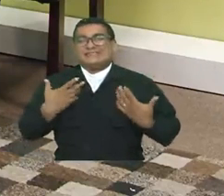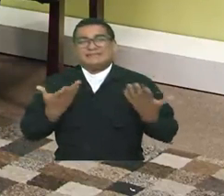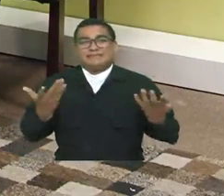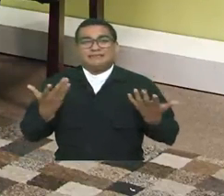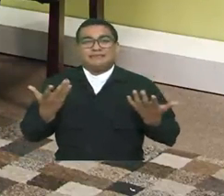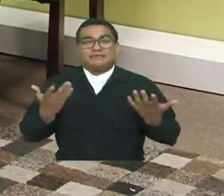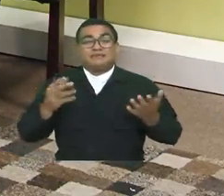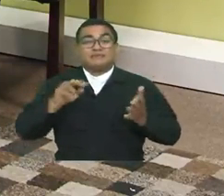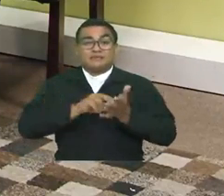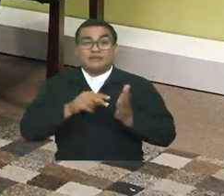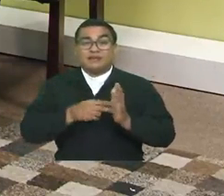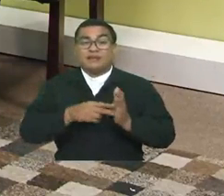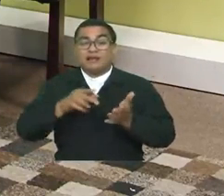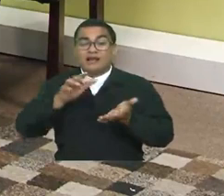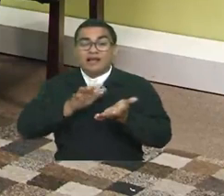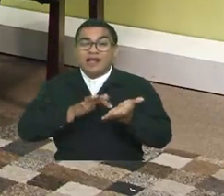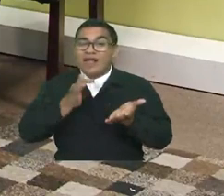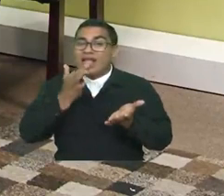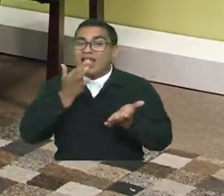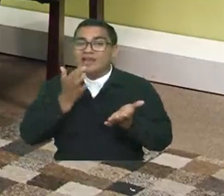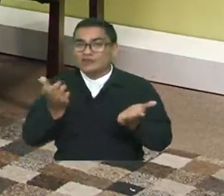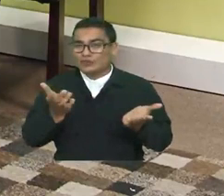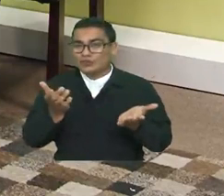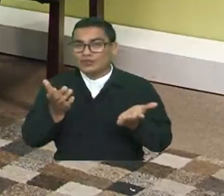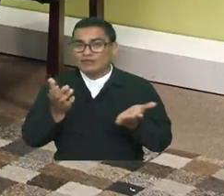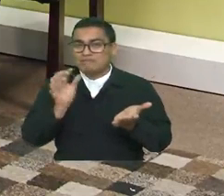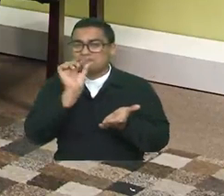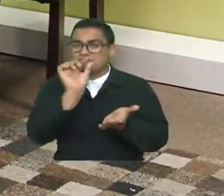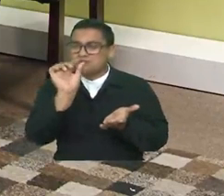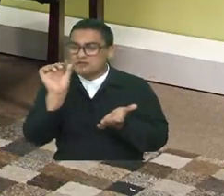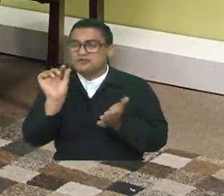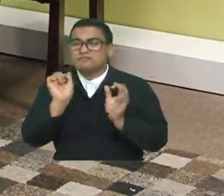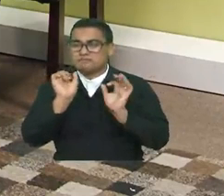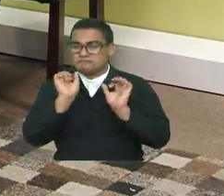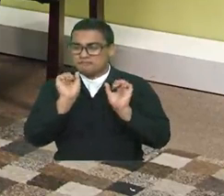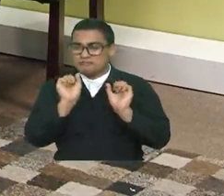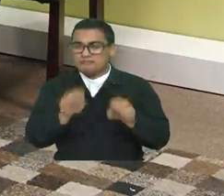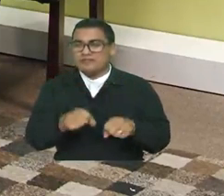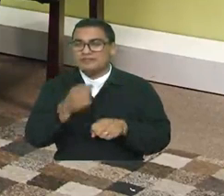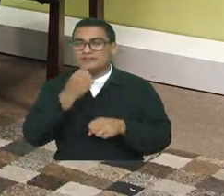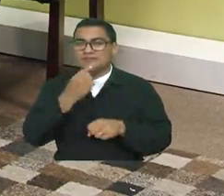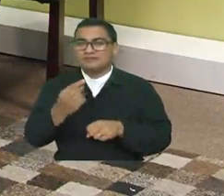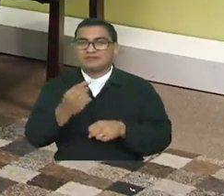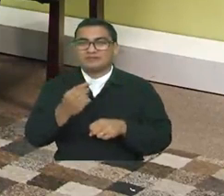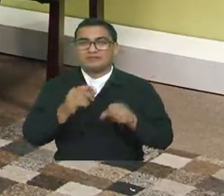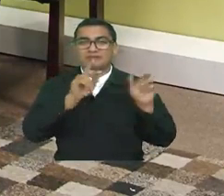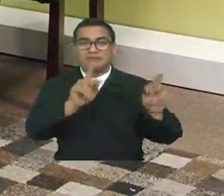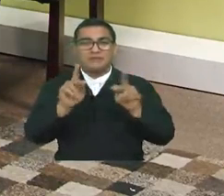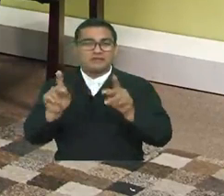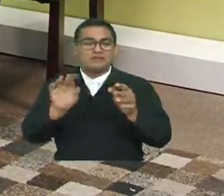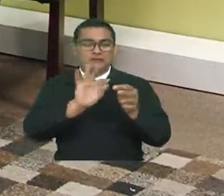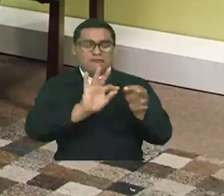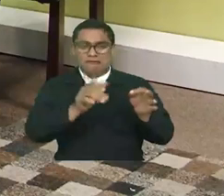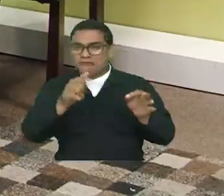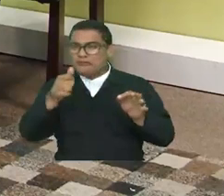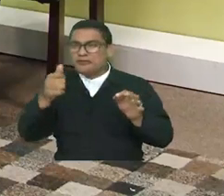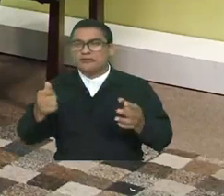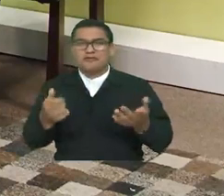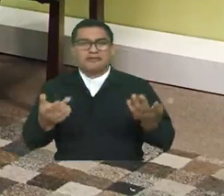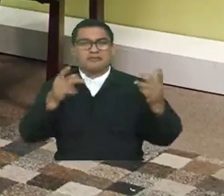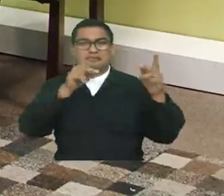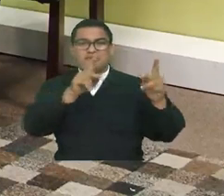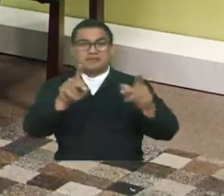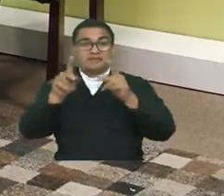disminuyamos el azúcar. Con disminuir el azúcar, que nosotros consumimos frutas, los nicaragüenses consumimos bastante